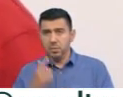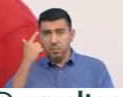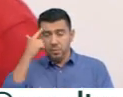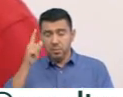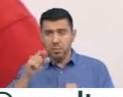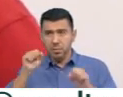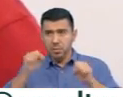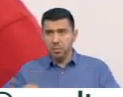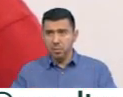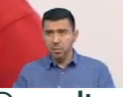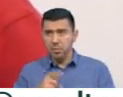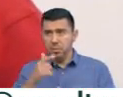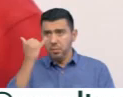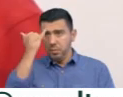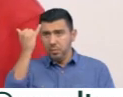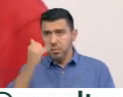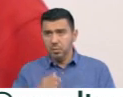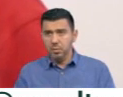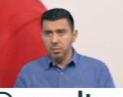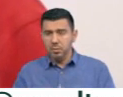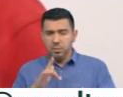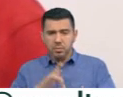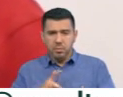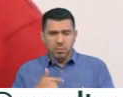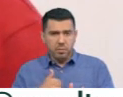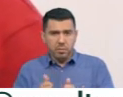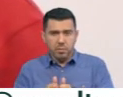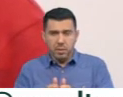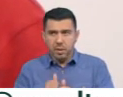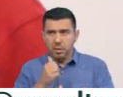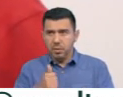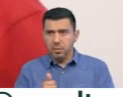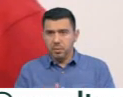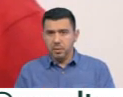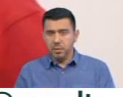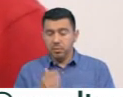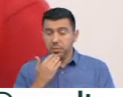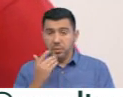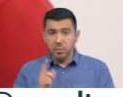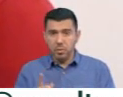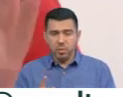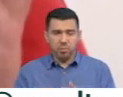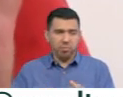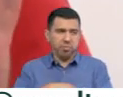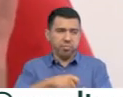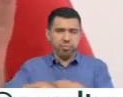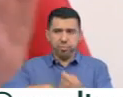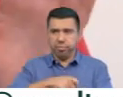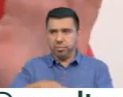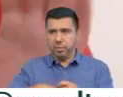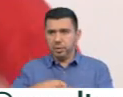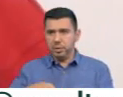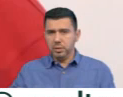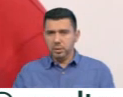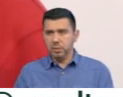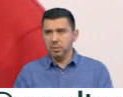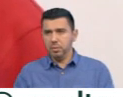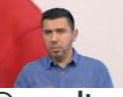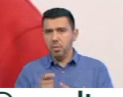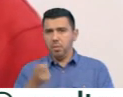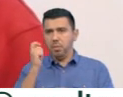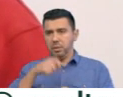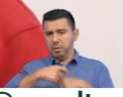sí, si no, pues termina uno más enredado que un bulto de anzuelos. Entonces hay que cumplirlo, pues son